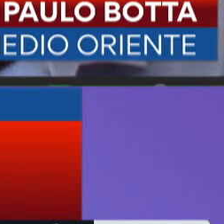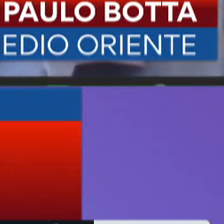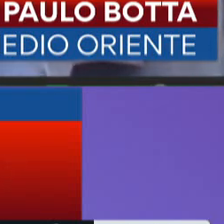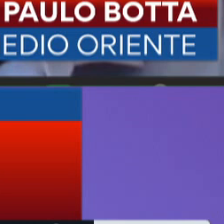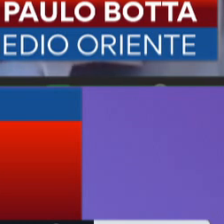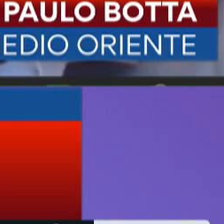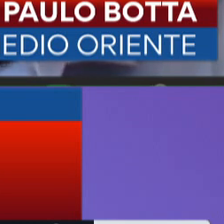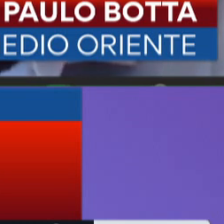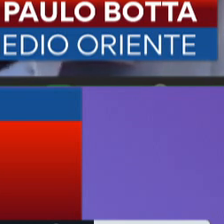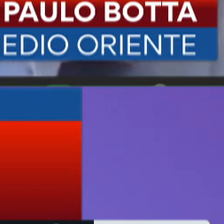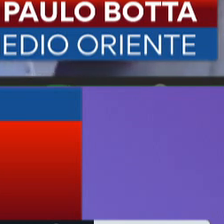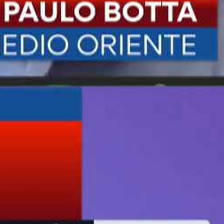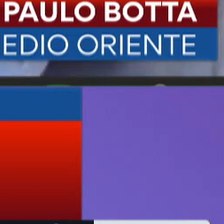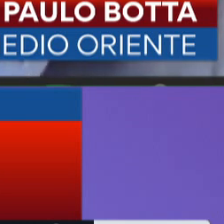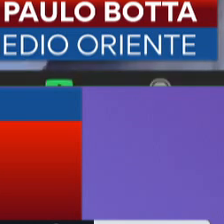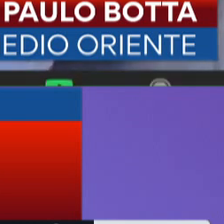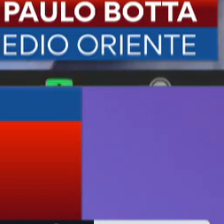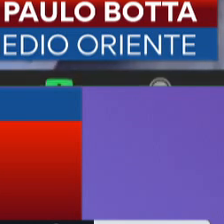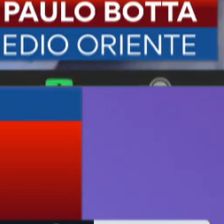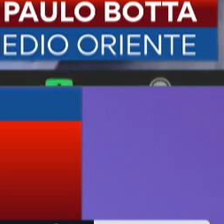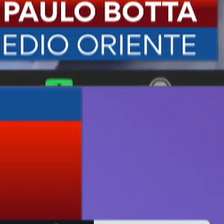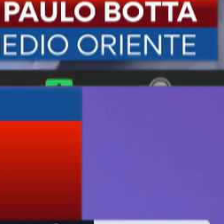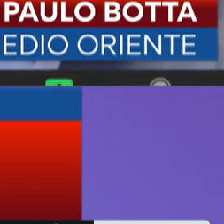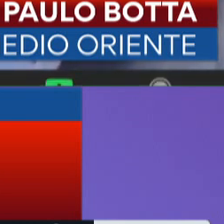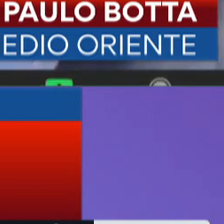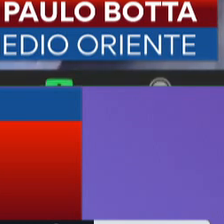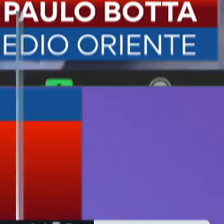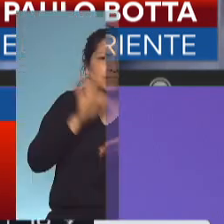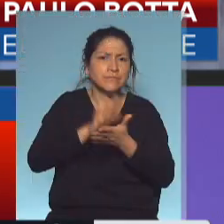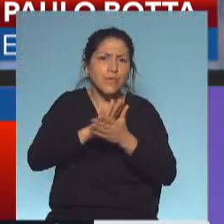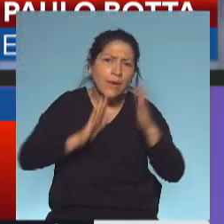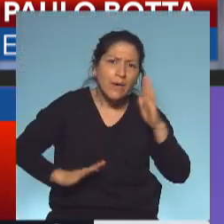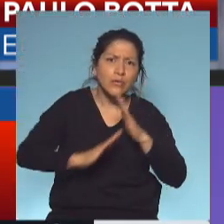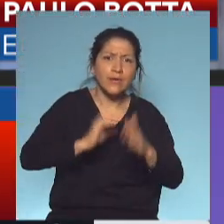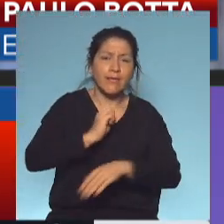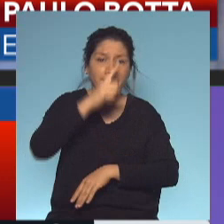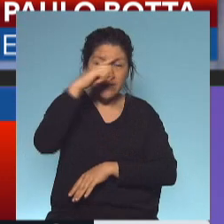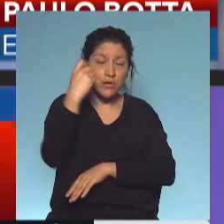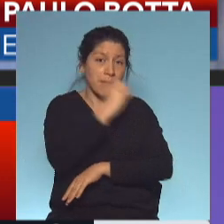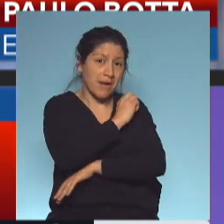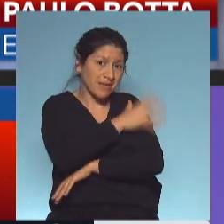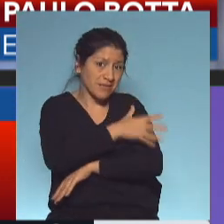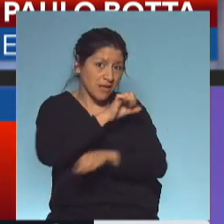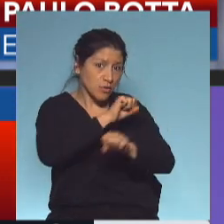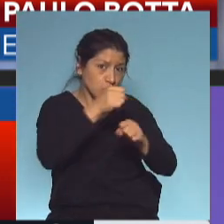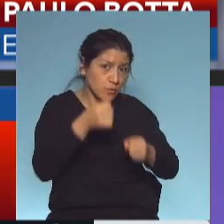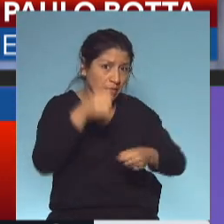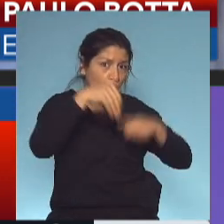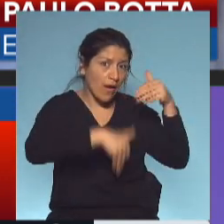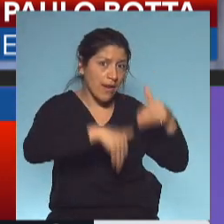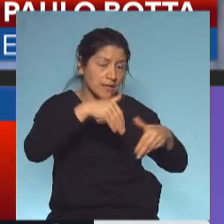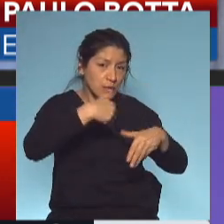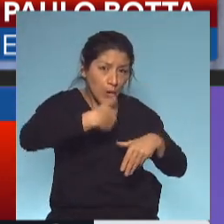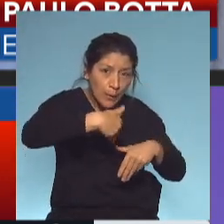años. Y en el caso de Palestina, porque cuando la Autoridad Nacional Palestina ha decidido suspender las elecciones que iban a